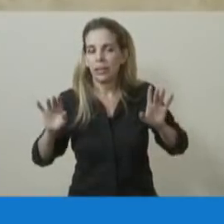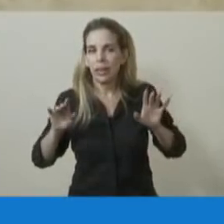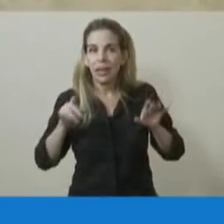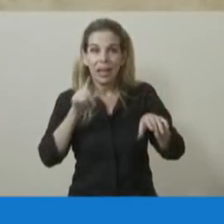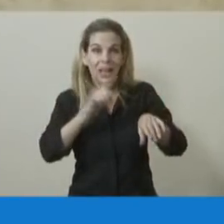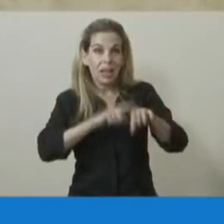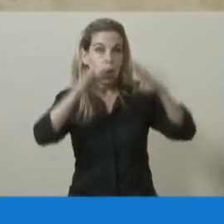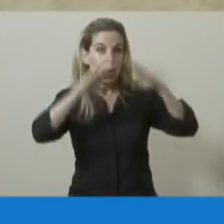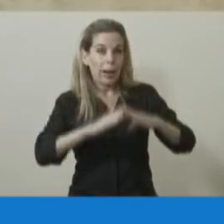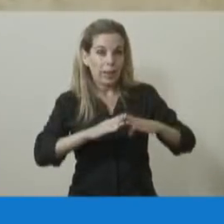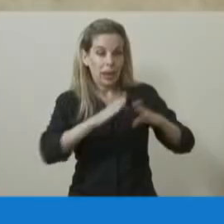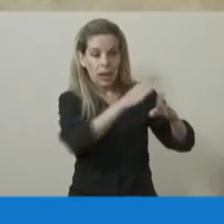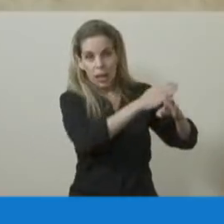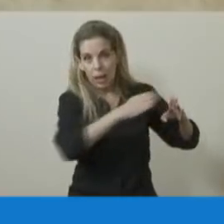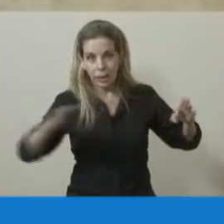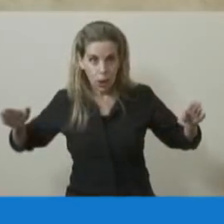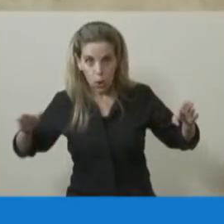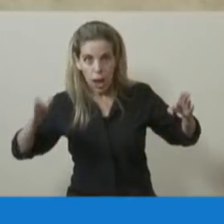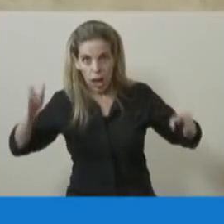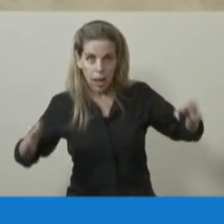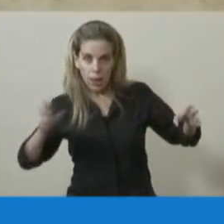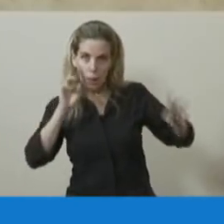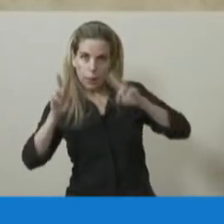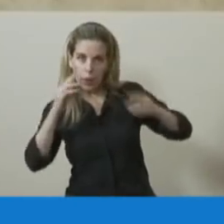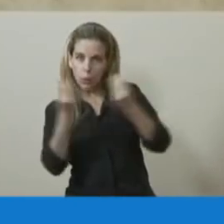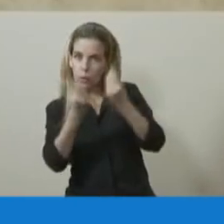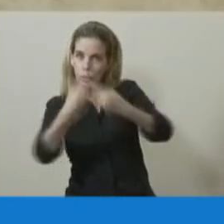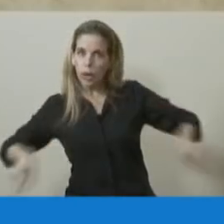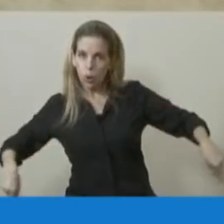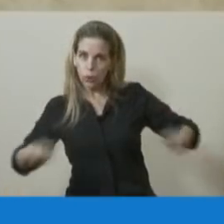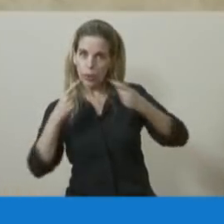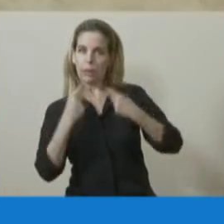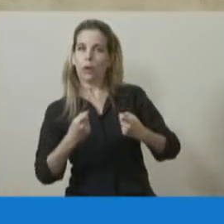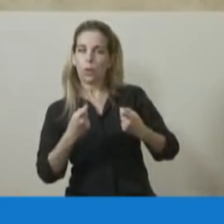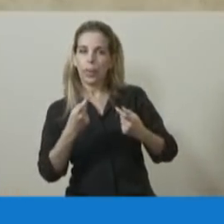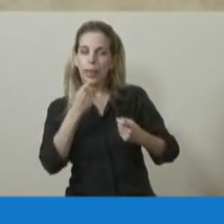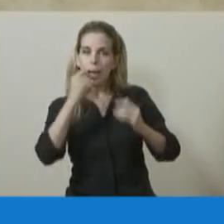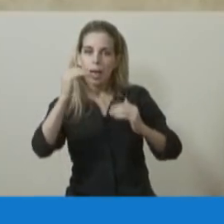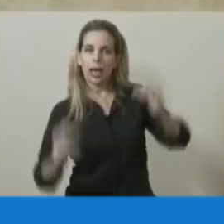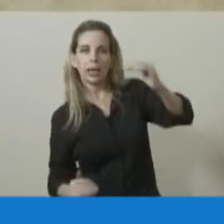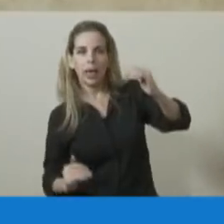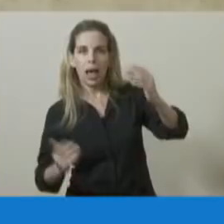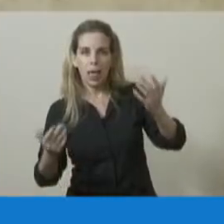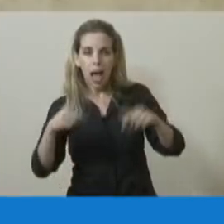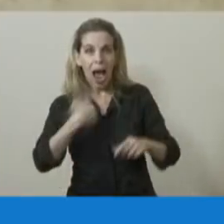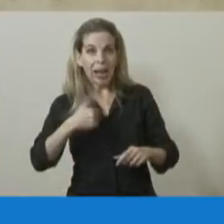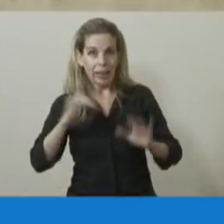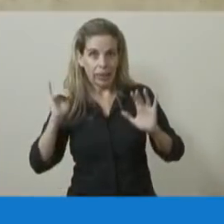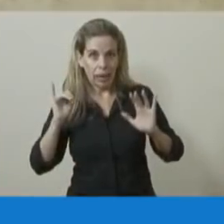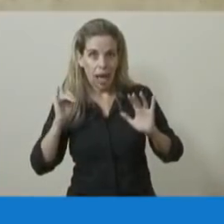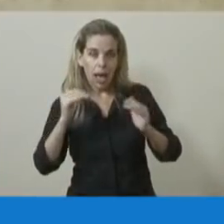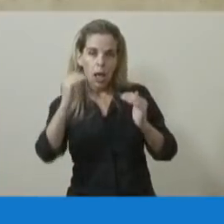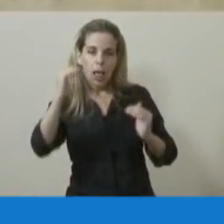cosas. En la Argentina ha dejado al descubierto la inequidad. De repente descubrimos,